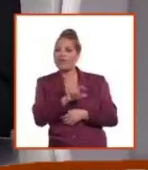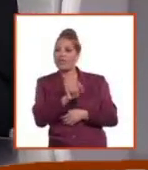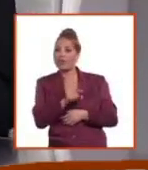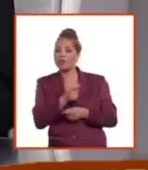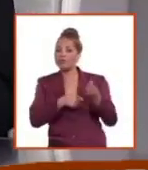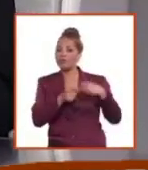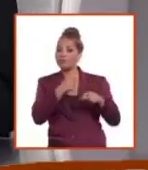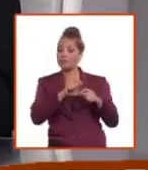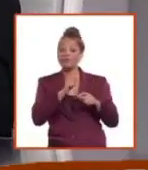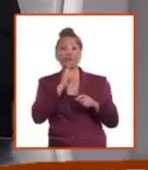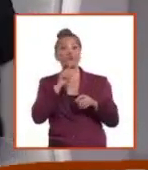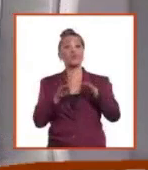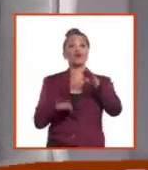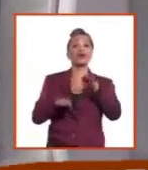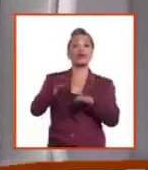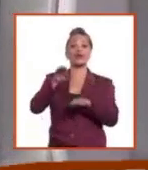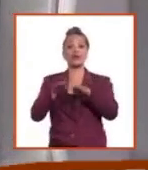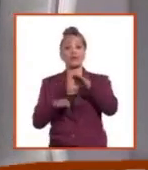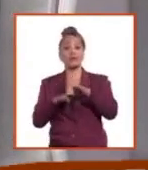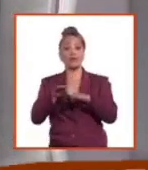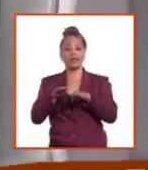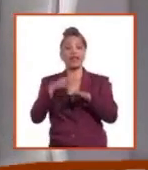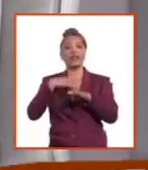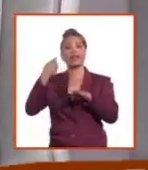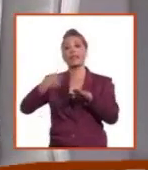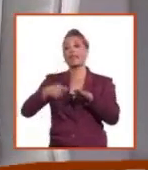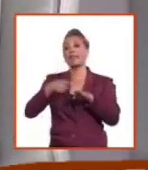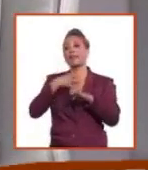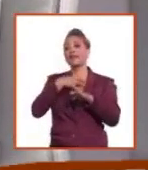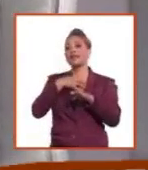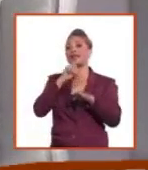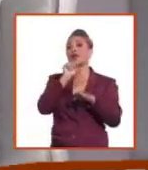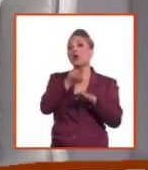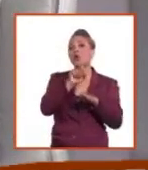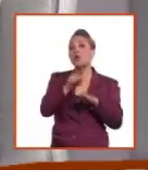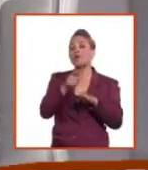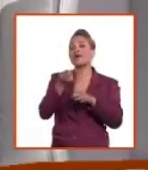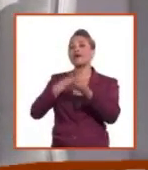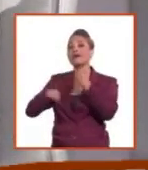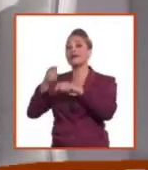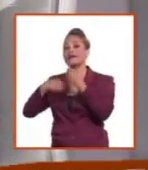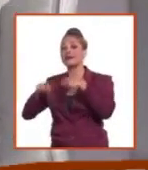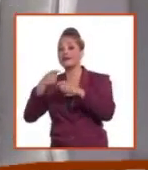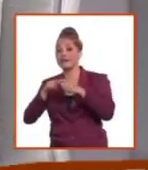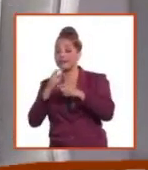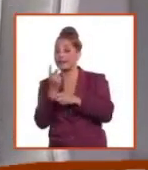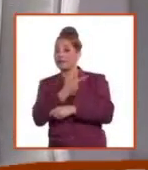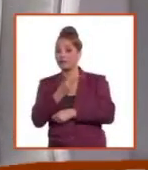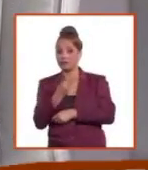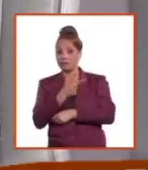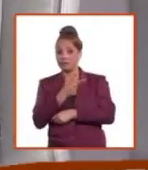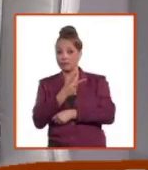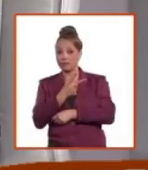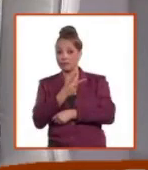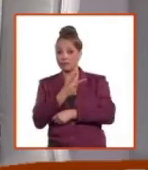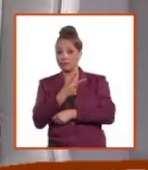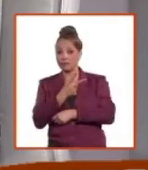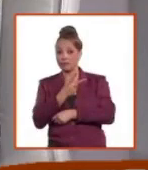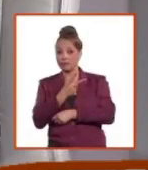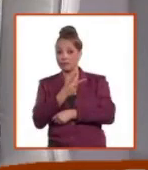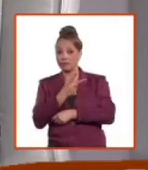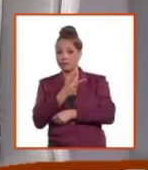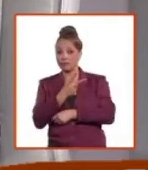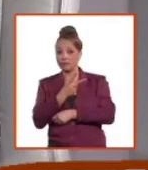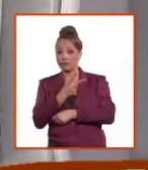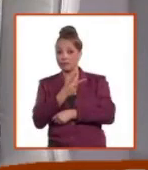en equilibrio o que tiene que tener compra y venta ese es el mercado cambiario aquí estamos de qué estamos hablando de qué estamos